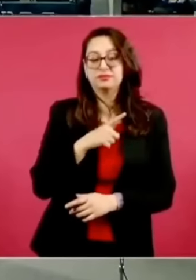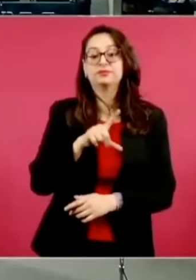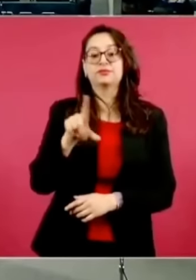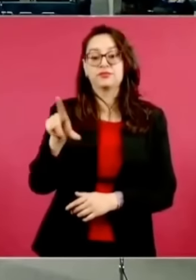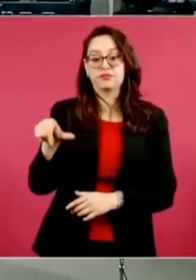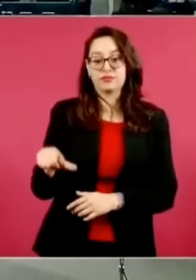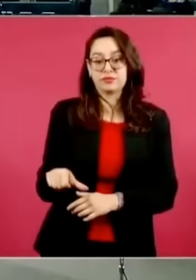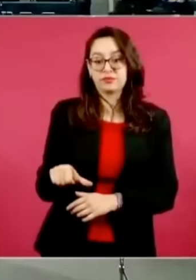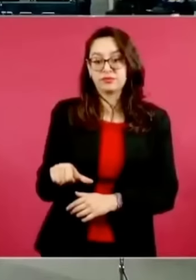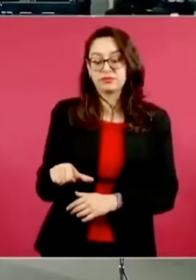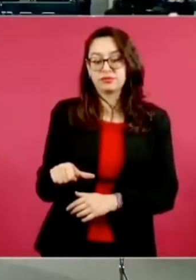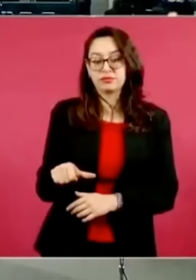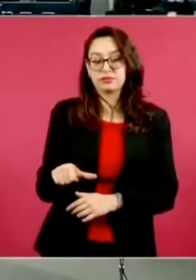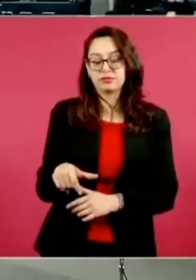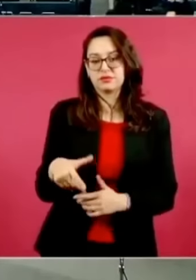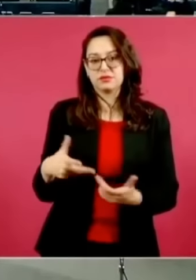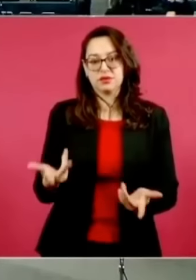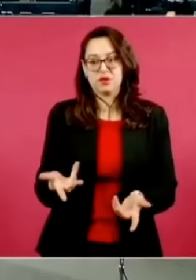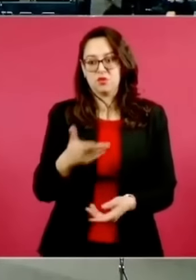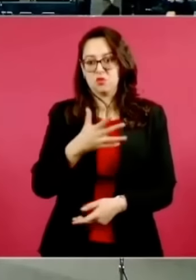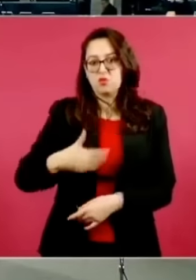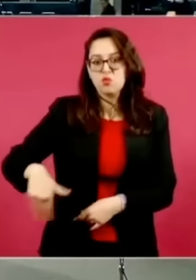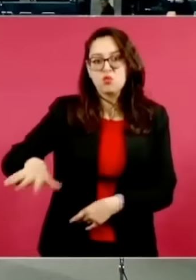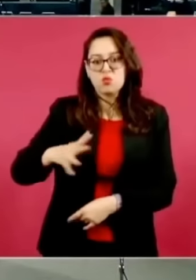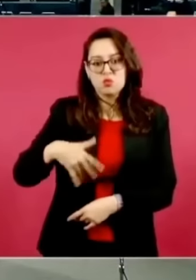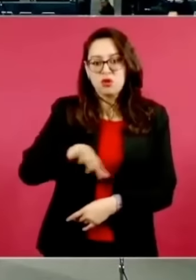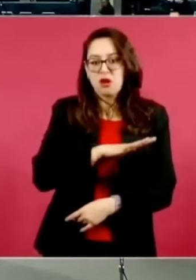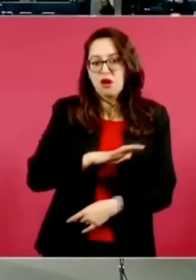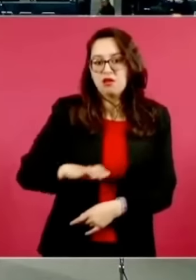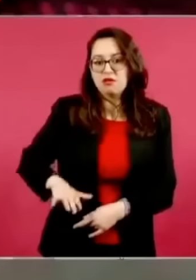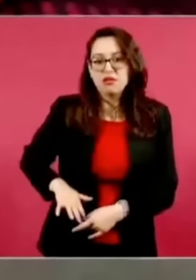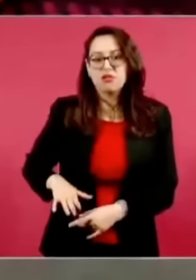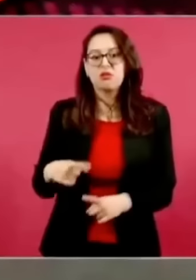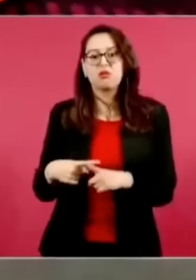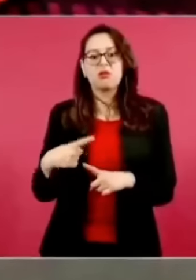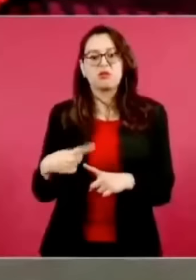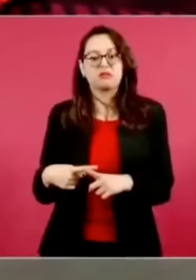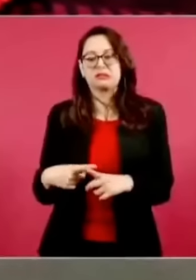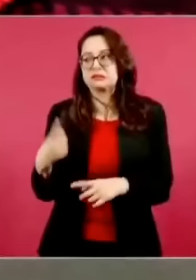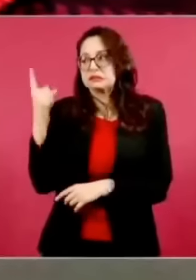tener candidato, porque no es como ahora que